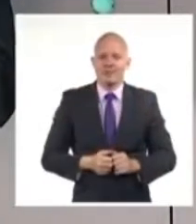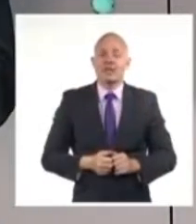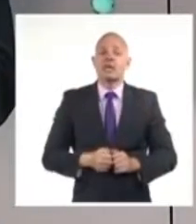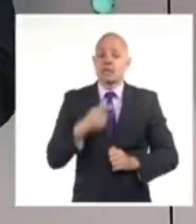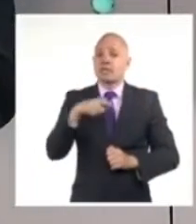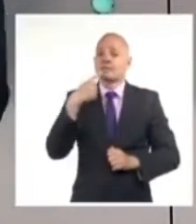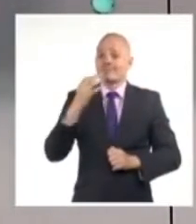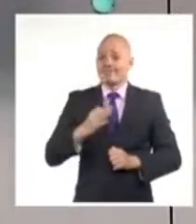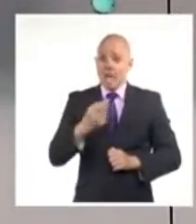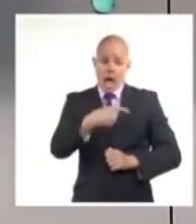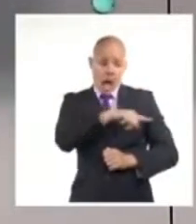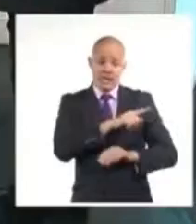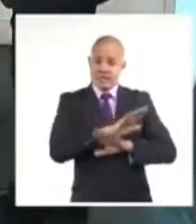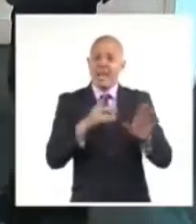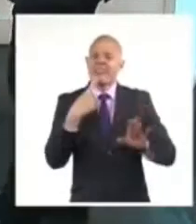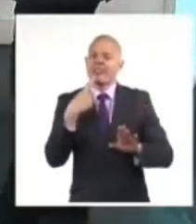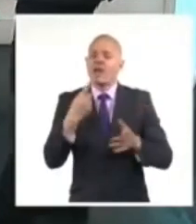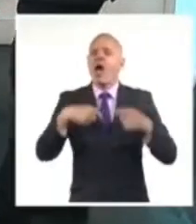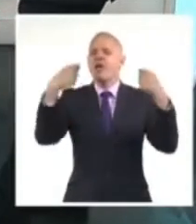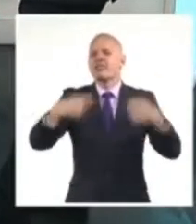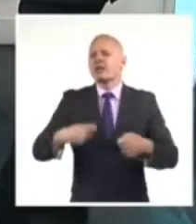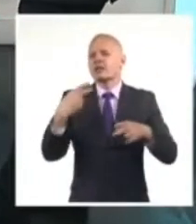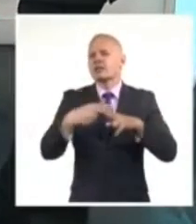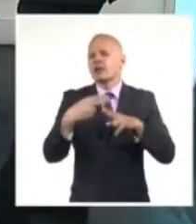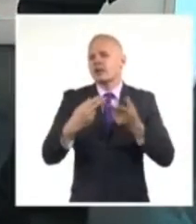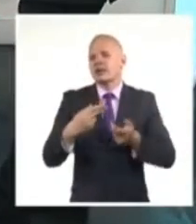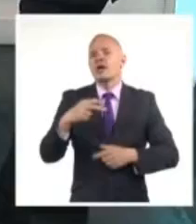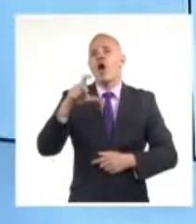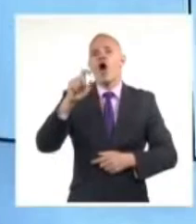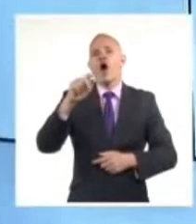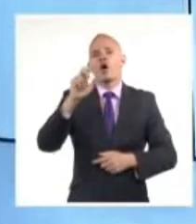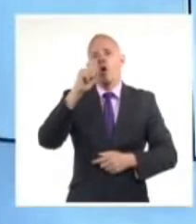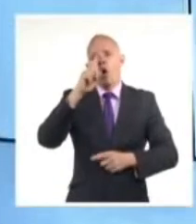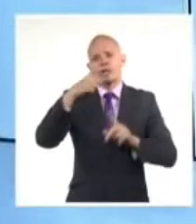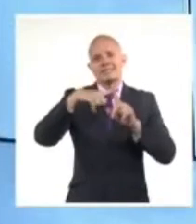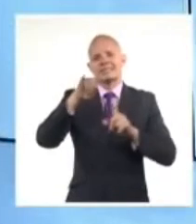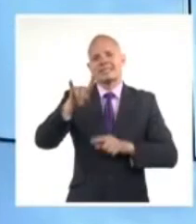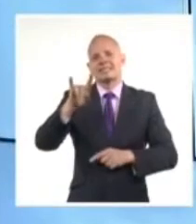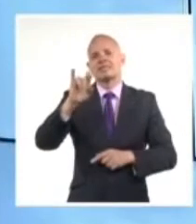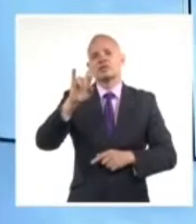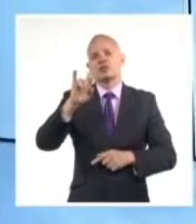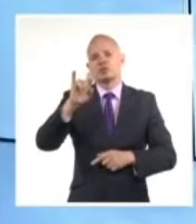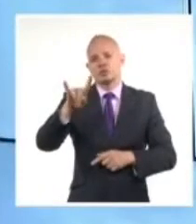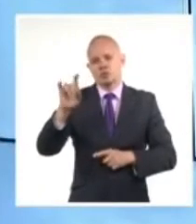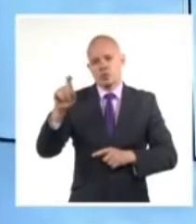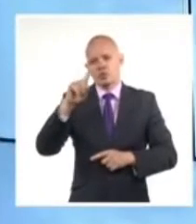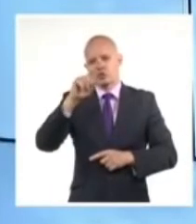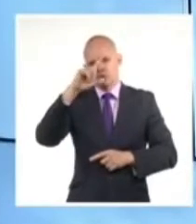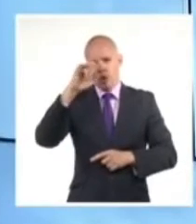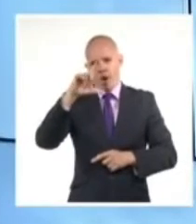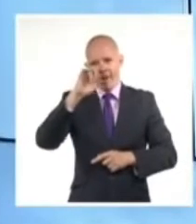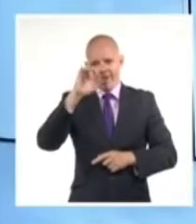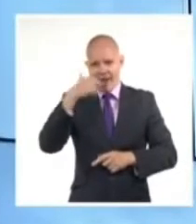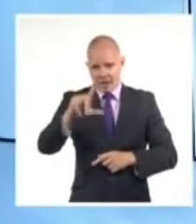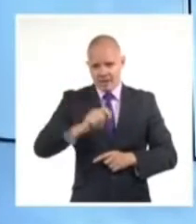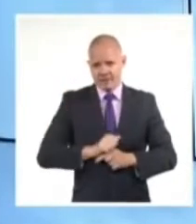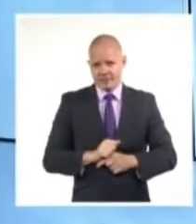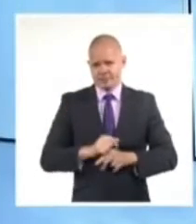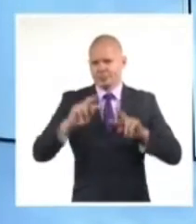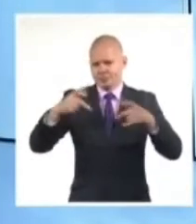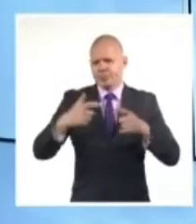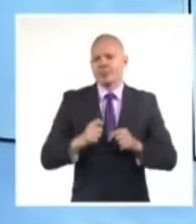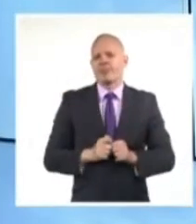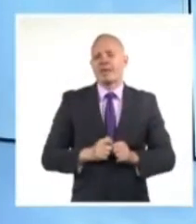amparo de los derechos constitucionales, presidente. Se aprobó, se constituyó la ley del proceso de amparo a los derechos constitucionales. Fue un ejercicio